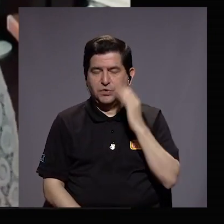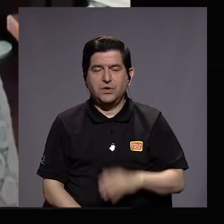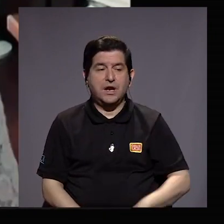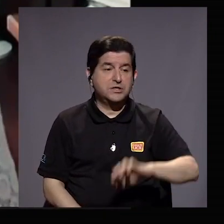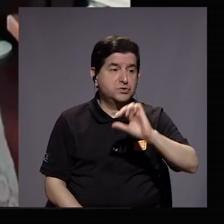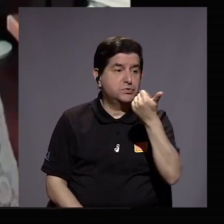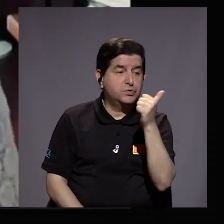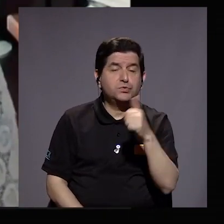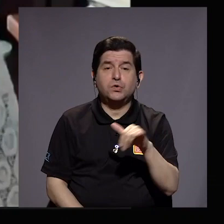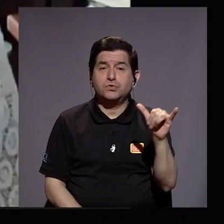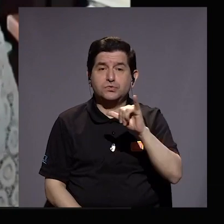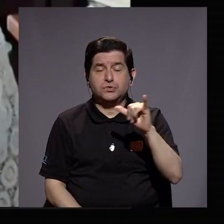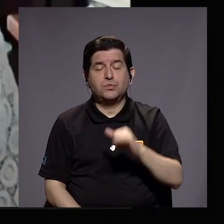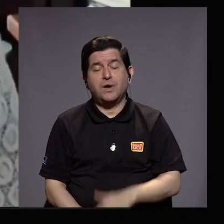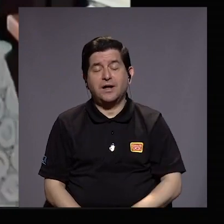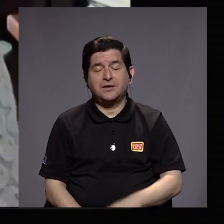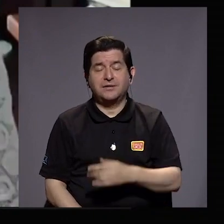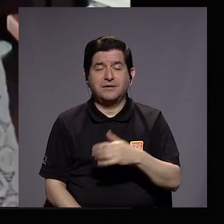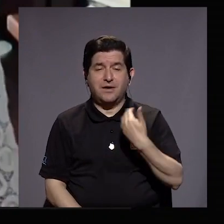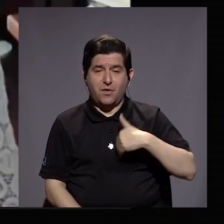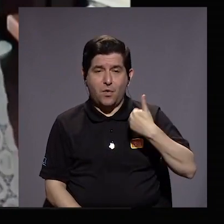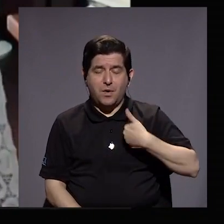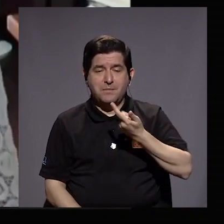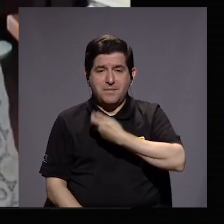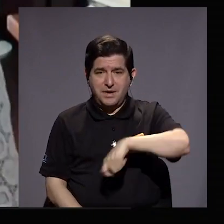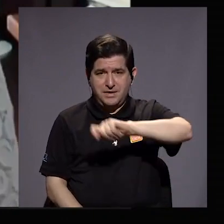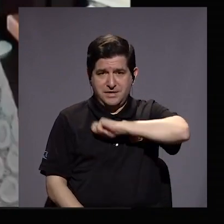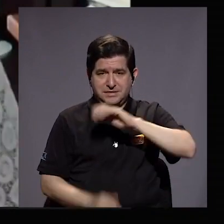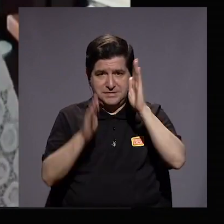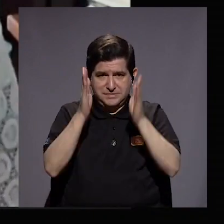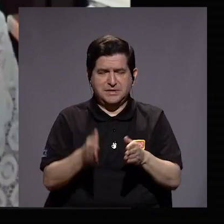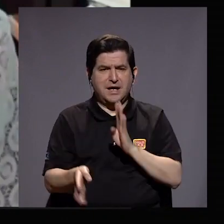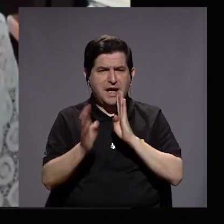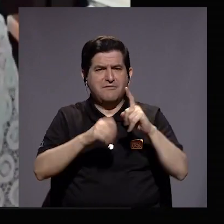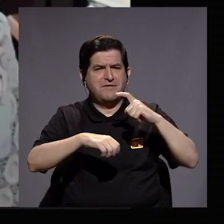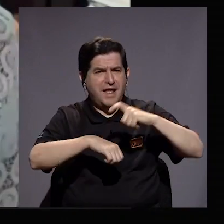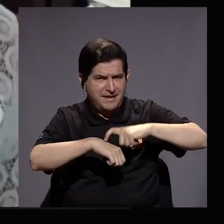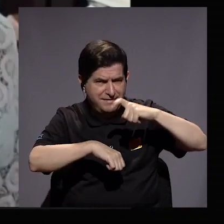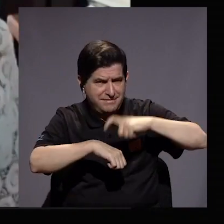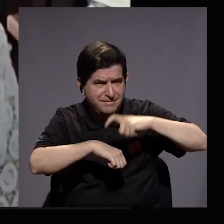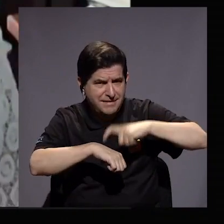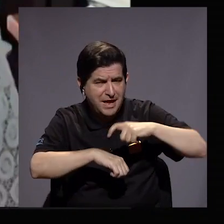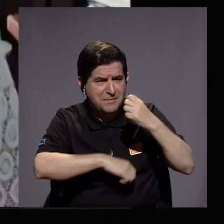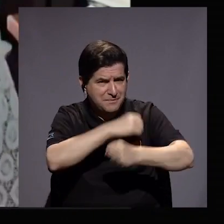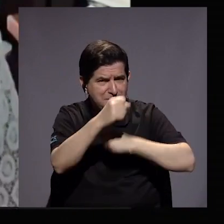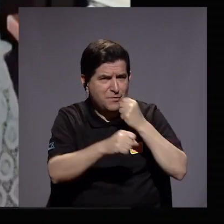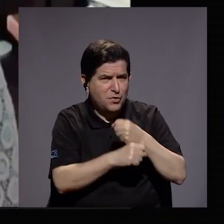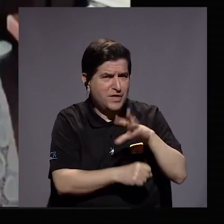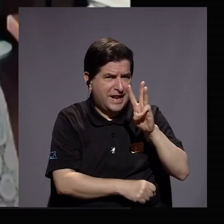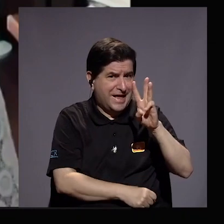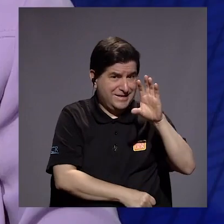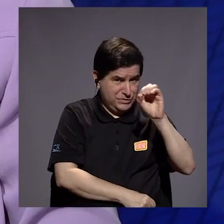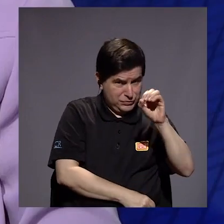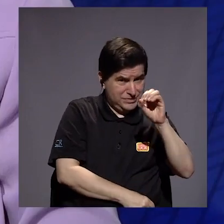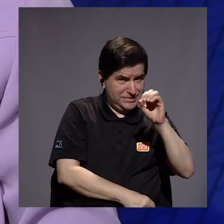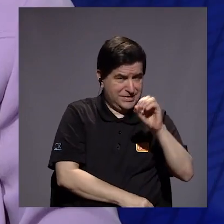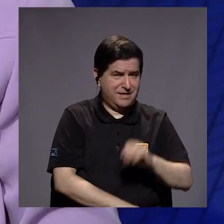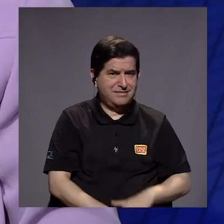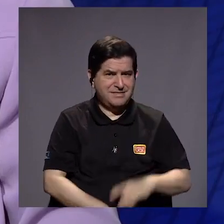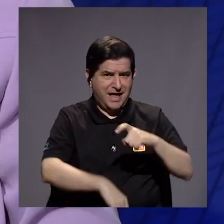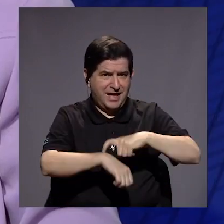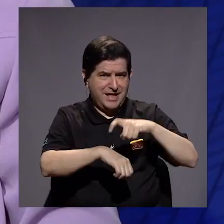españolas. El resto pues eran también españoles, los varones. Estamos hablando de la época de los